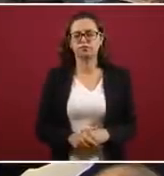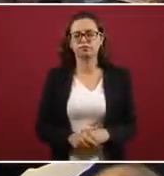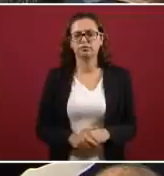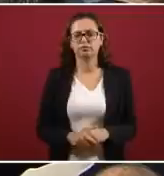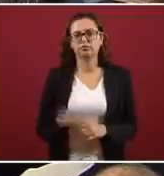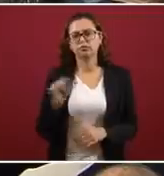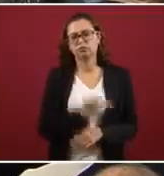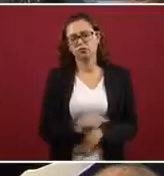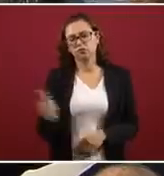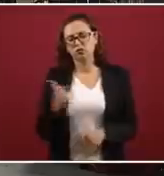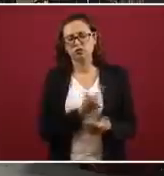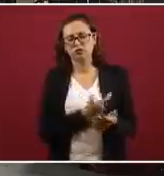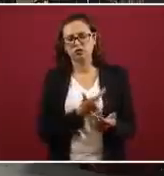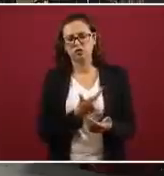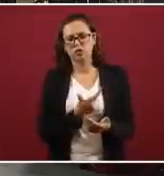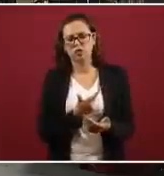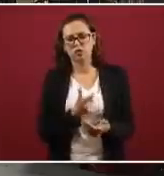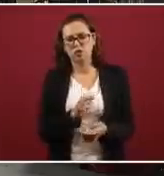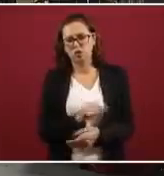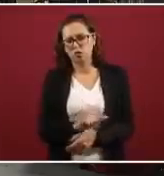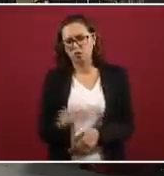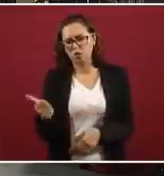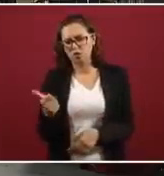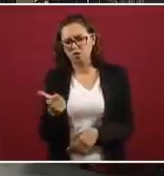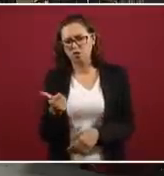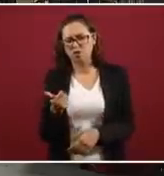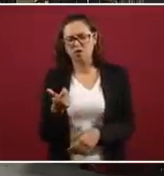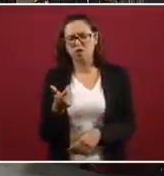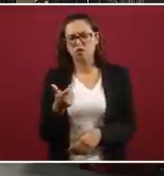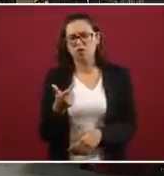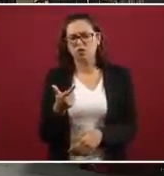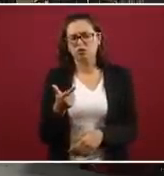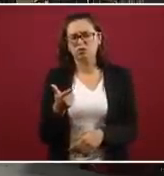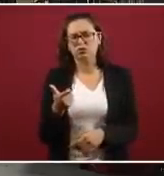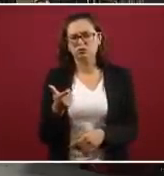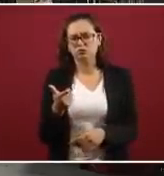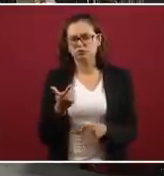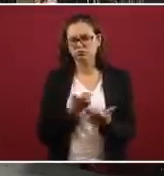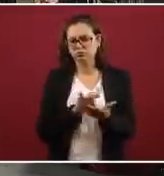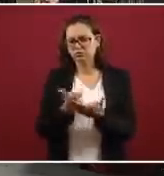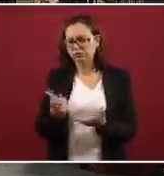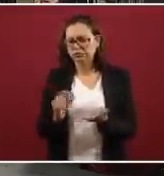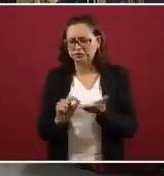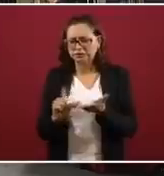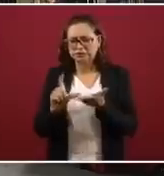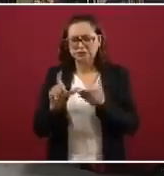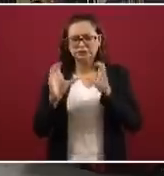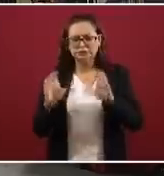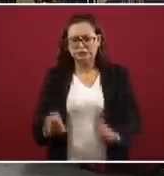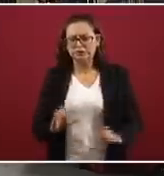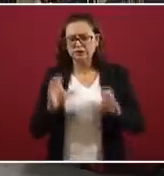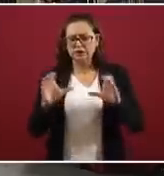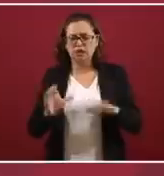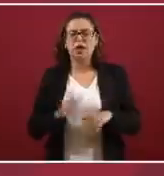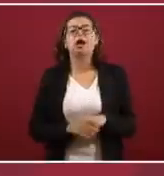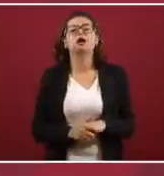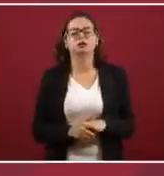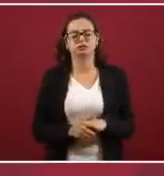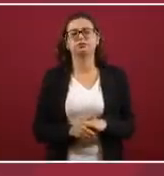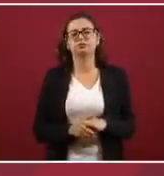el incremento del mínimo en al próximo sí. año, ellos piden prudencia. Estamos haciendo un análisis sobre